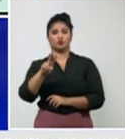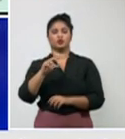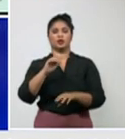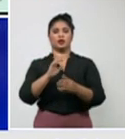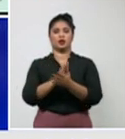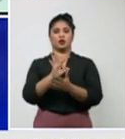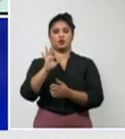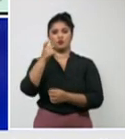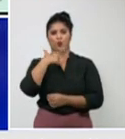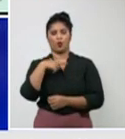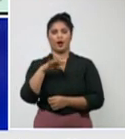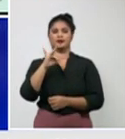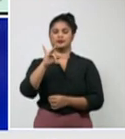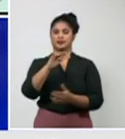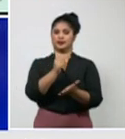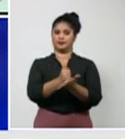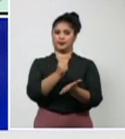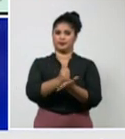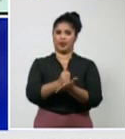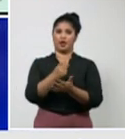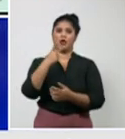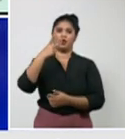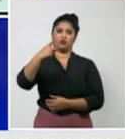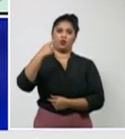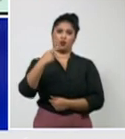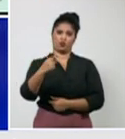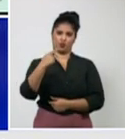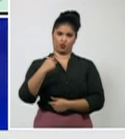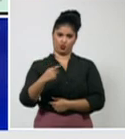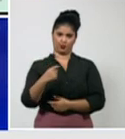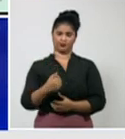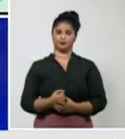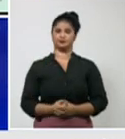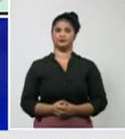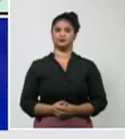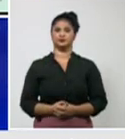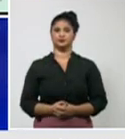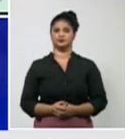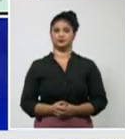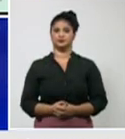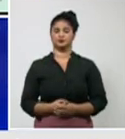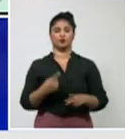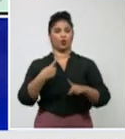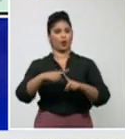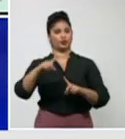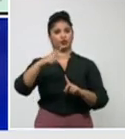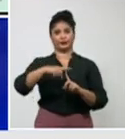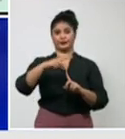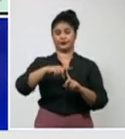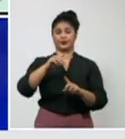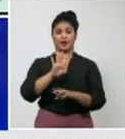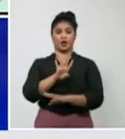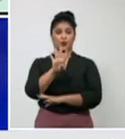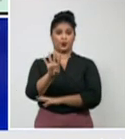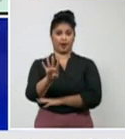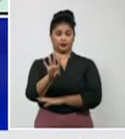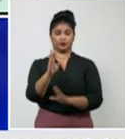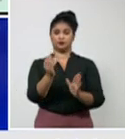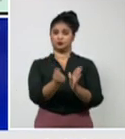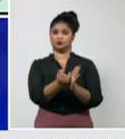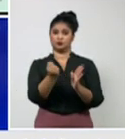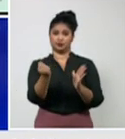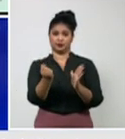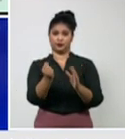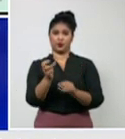de Mayarí, 1 de Báguano y 1 de Cacocún. En Las Tunas se confirman 4 casos autóctonos, 3 en